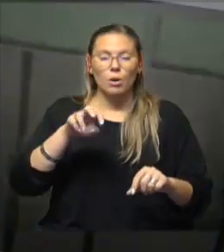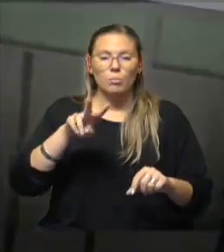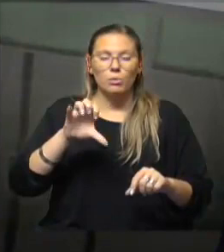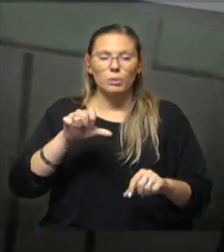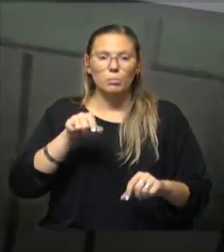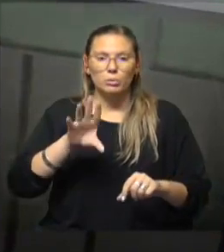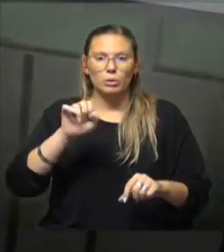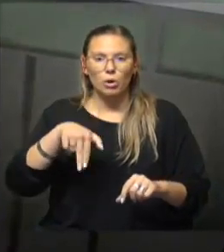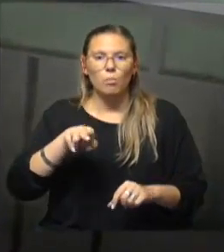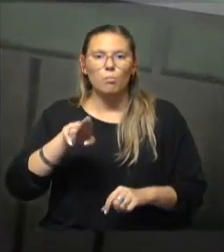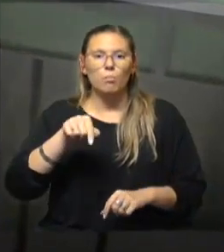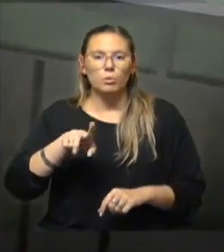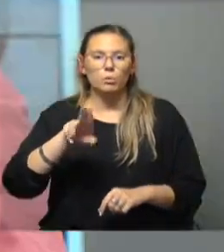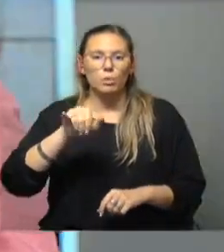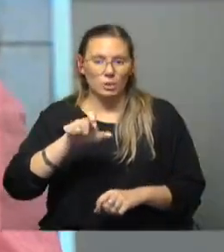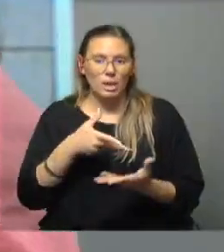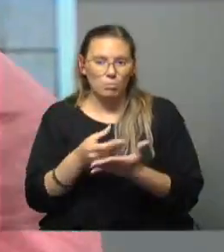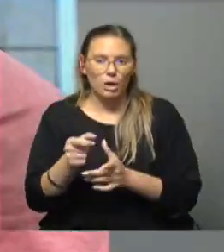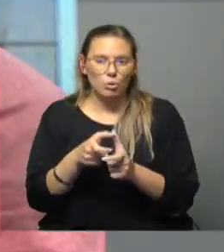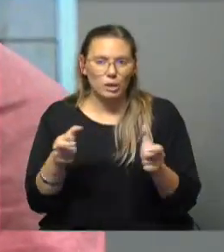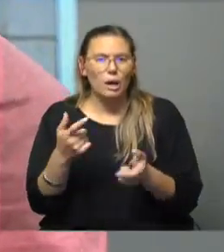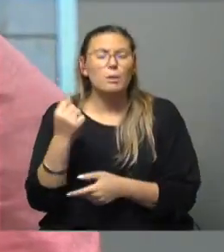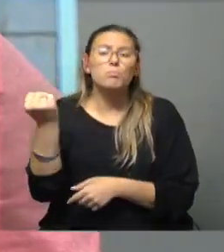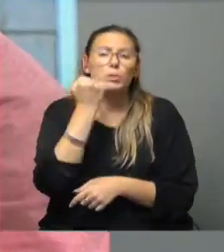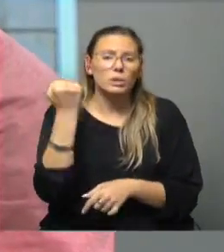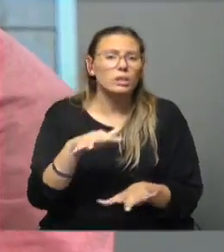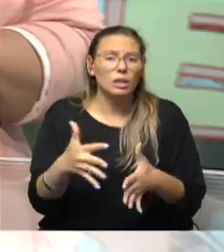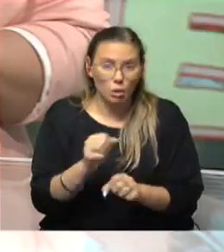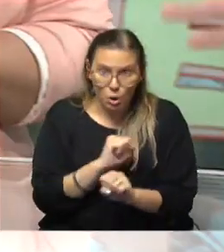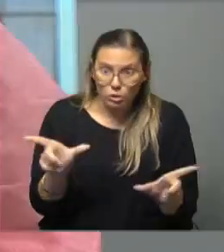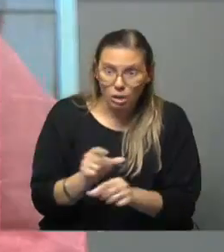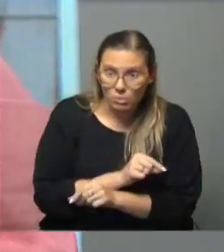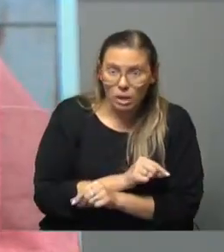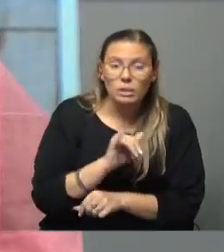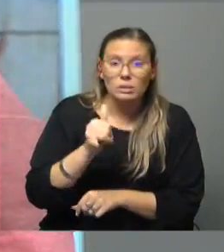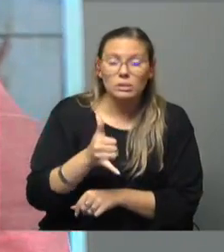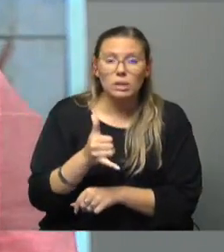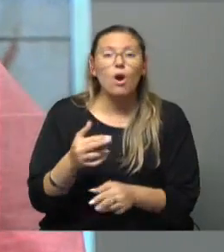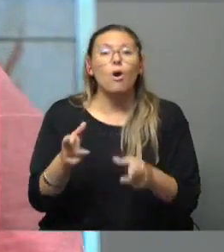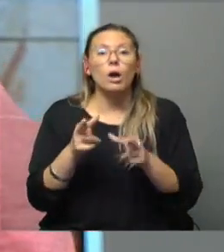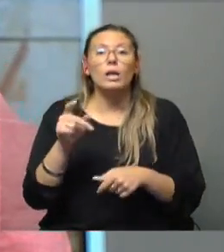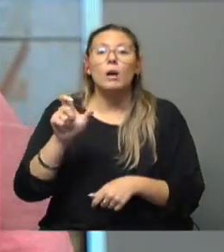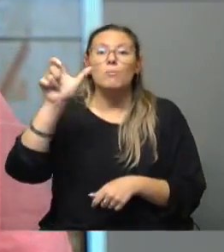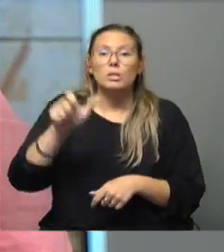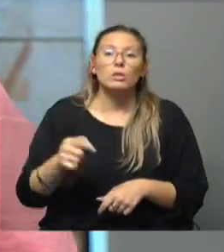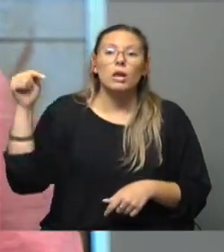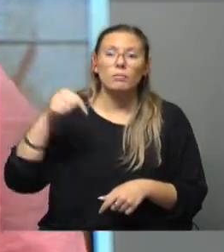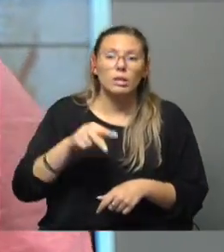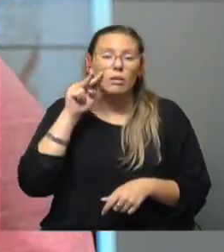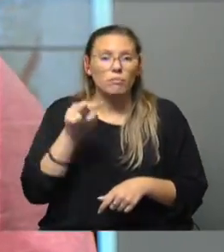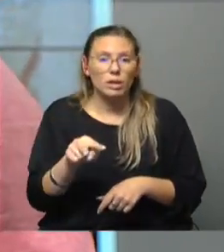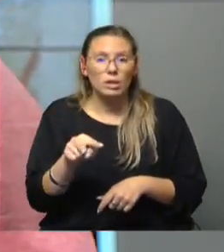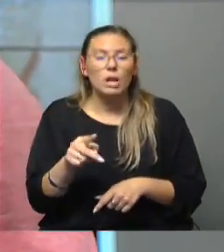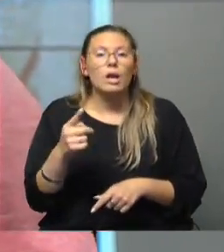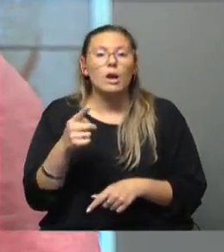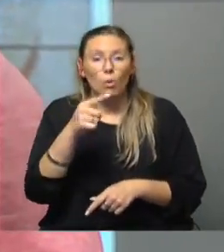tenés las entradas. Y ahí saca las entradas. Pero lo importante... ¿Qué es lo importante? Si puedo cerrar con algo... Cerralo. Es, ojalá que venga alguien que esté viendo a ver el show. Pero lo